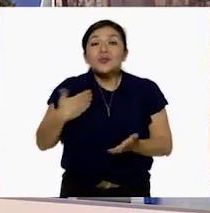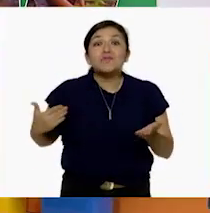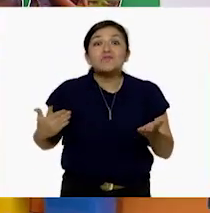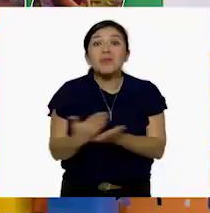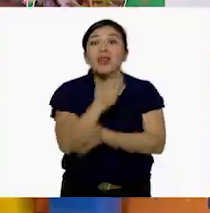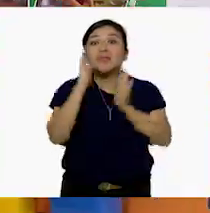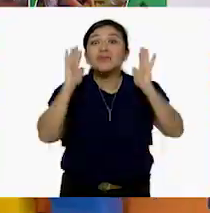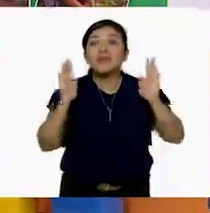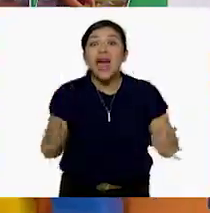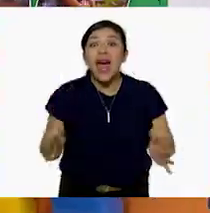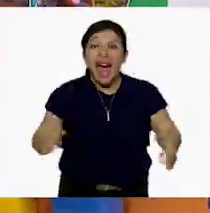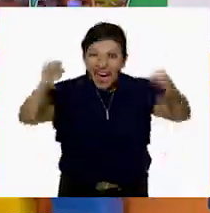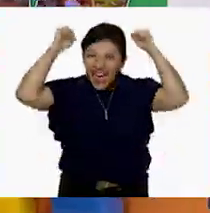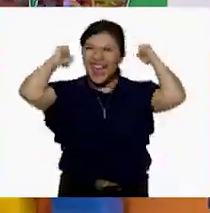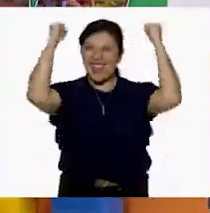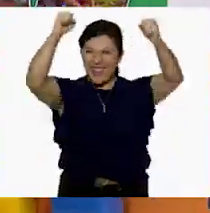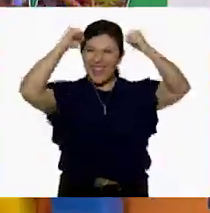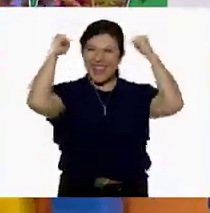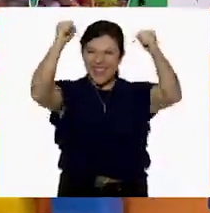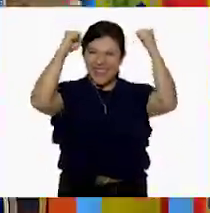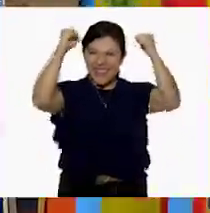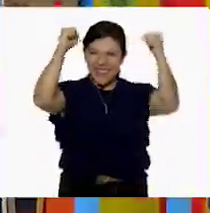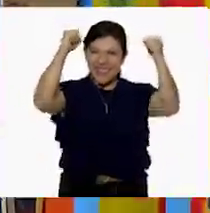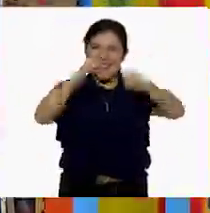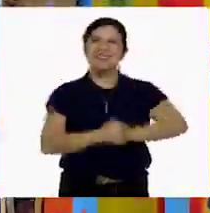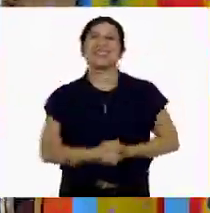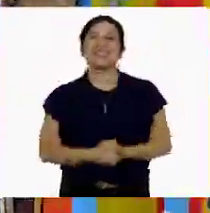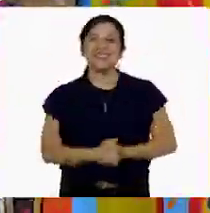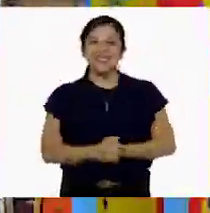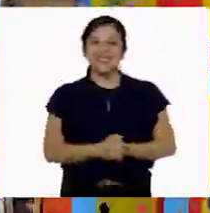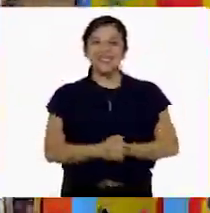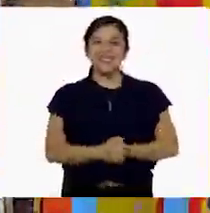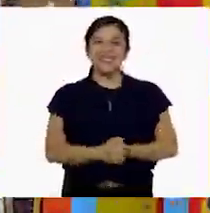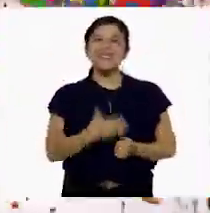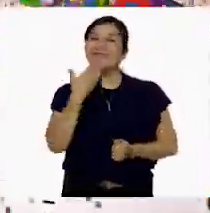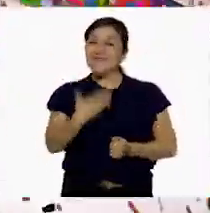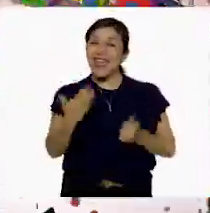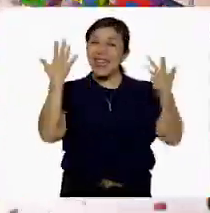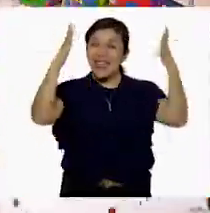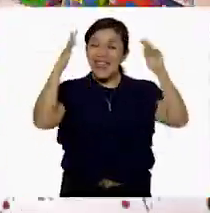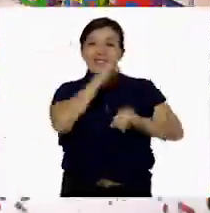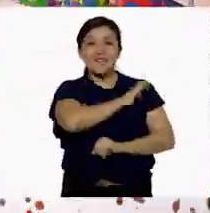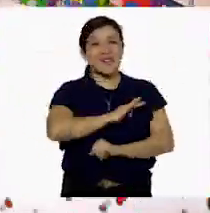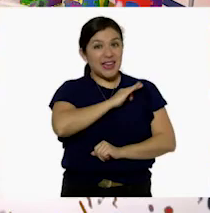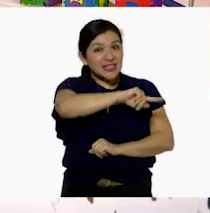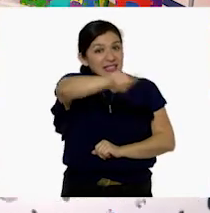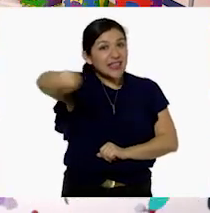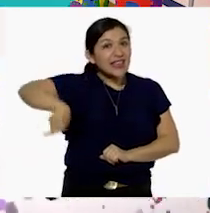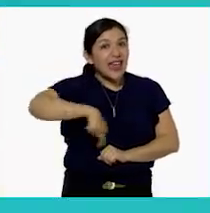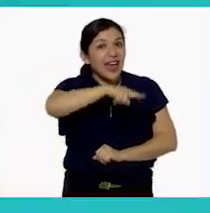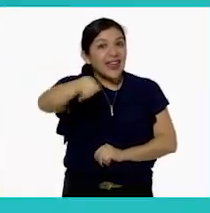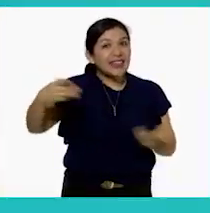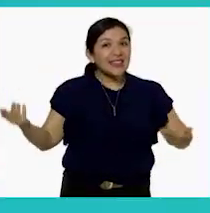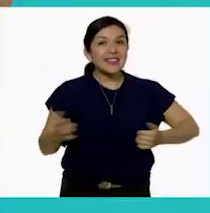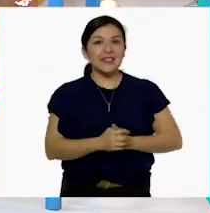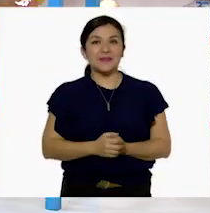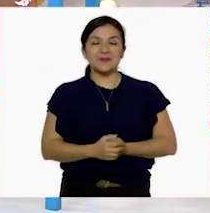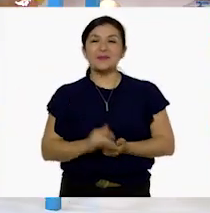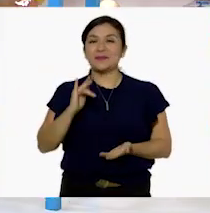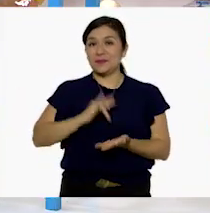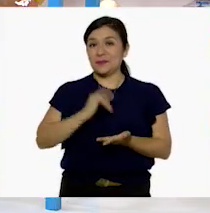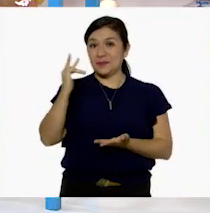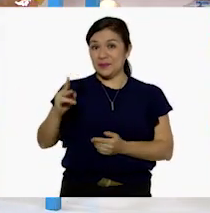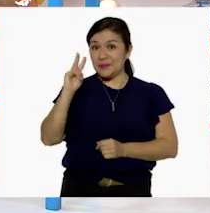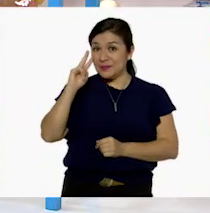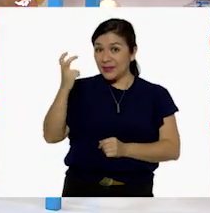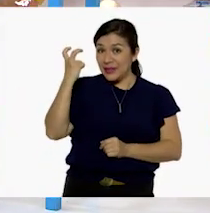la meta! ¡Lo logramos! ¡Bravo! ¡Muy ¡Felicidades bien! A todas y todos! Gracias al